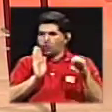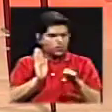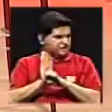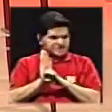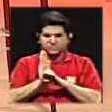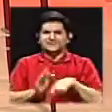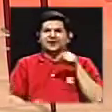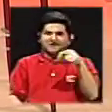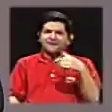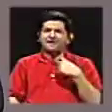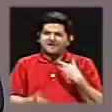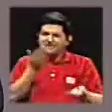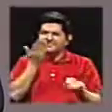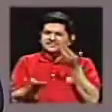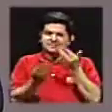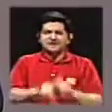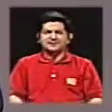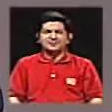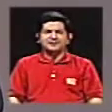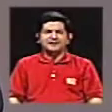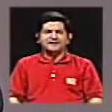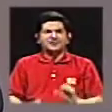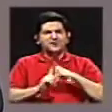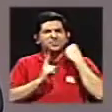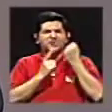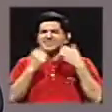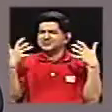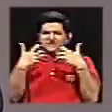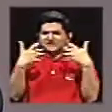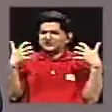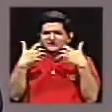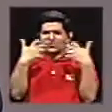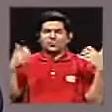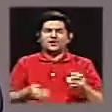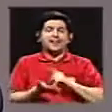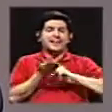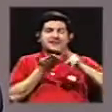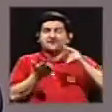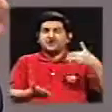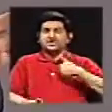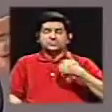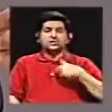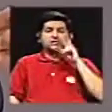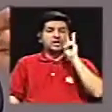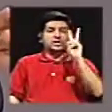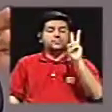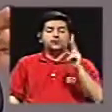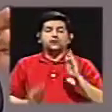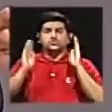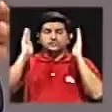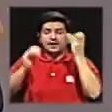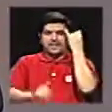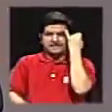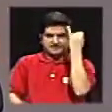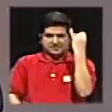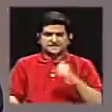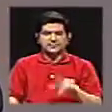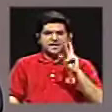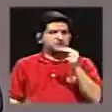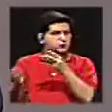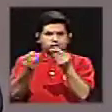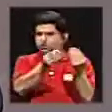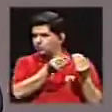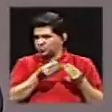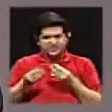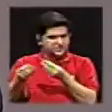ya ha habido una disonancia también. Liberación Nacional tiene dos grandes conceptos no